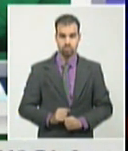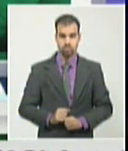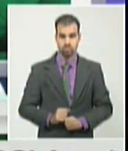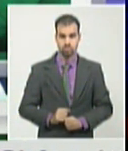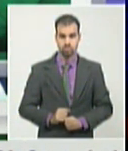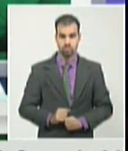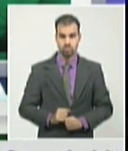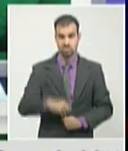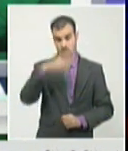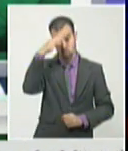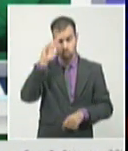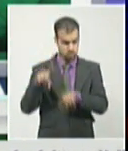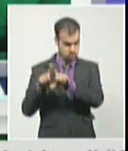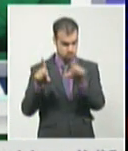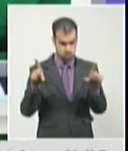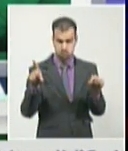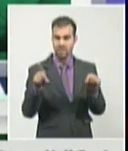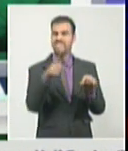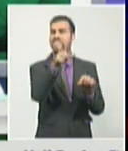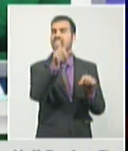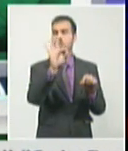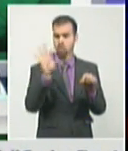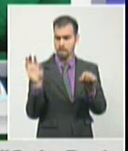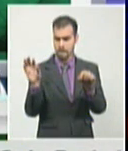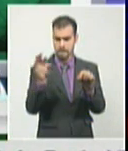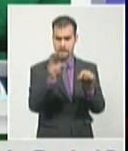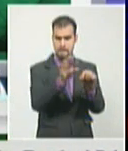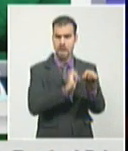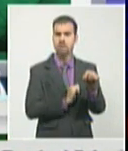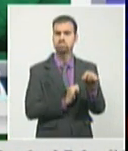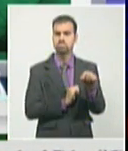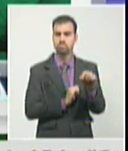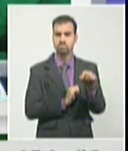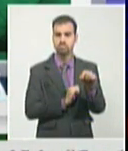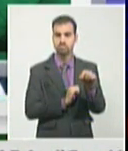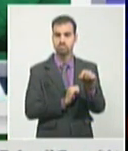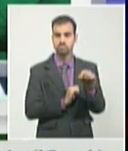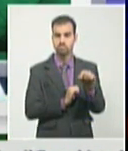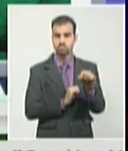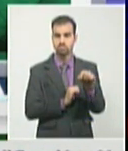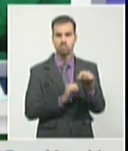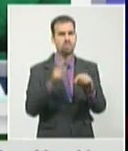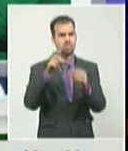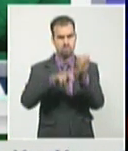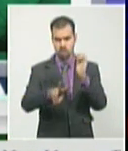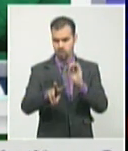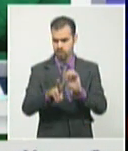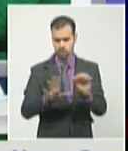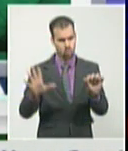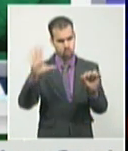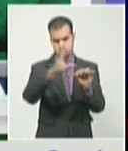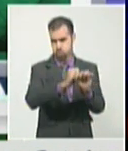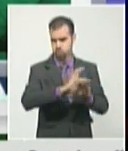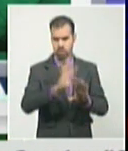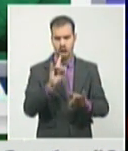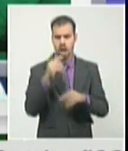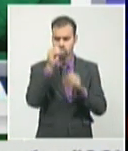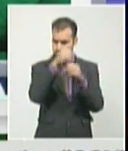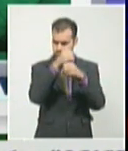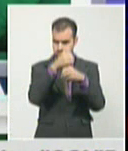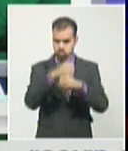de nuestro país y de todas las provincias como vamos a ver más adelante